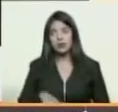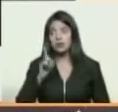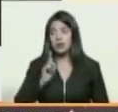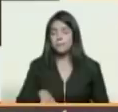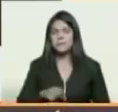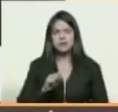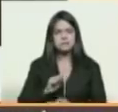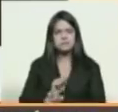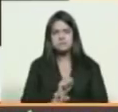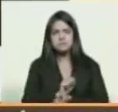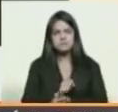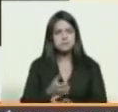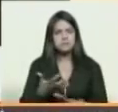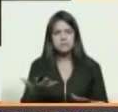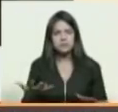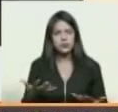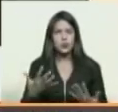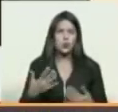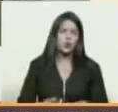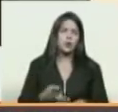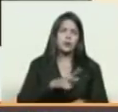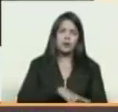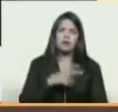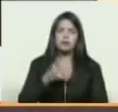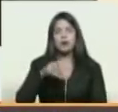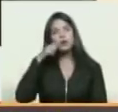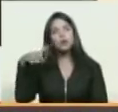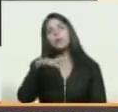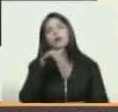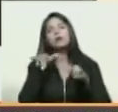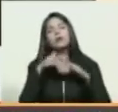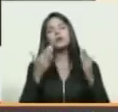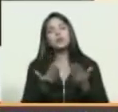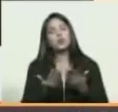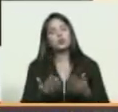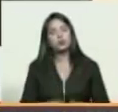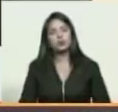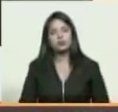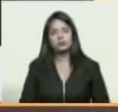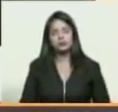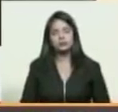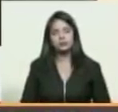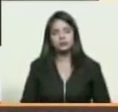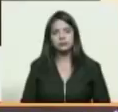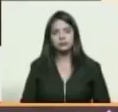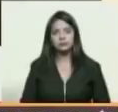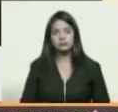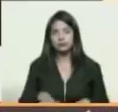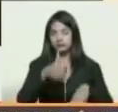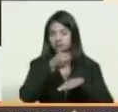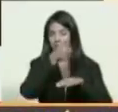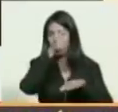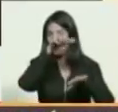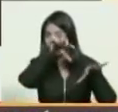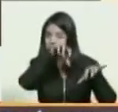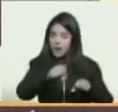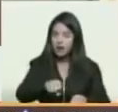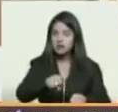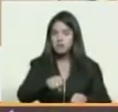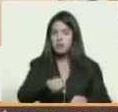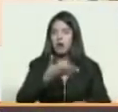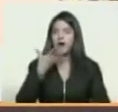grillete más pesado que tienen los pueblos del mundo, el grillete del imperialismo y de aquel